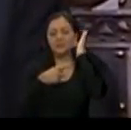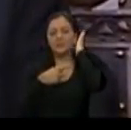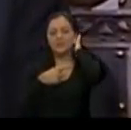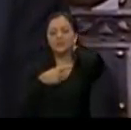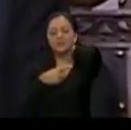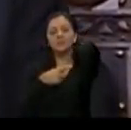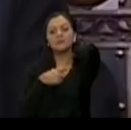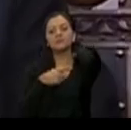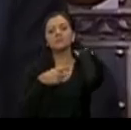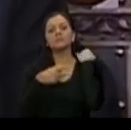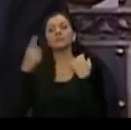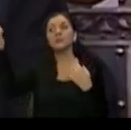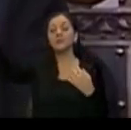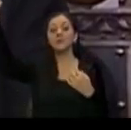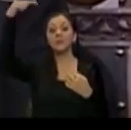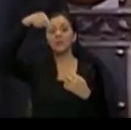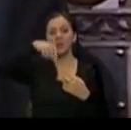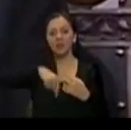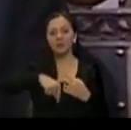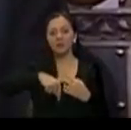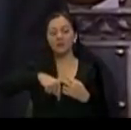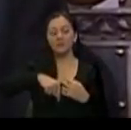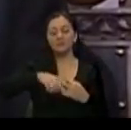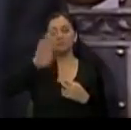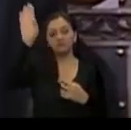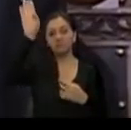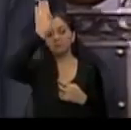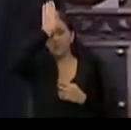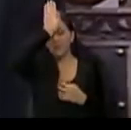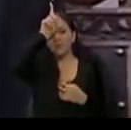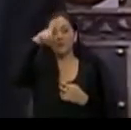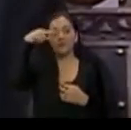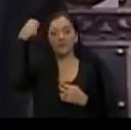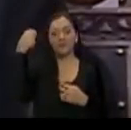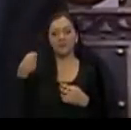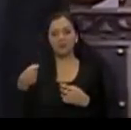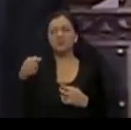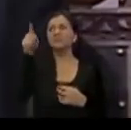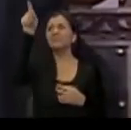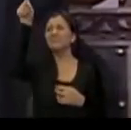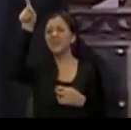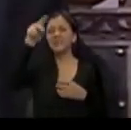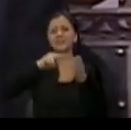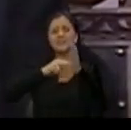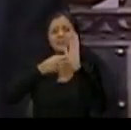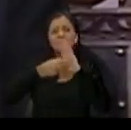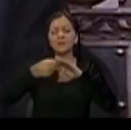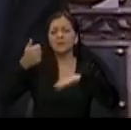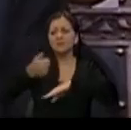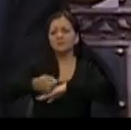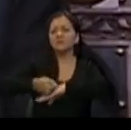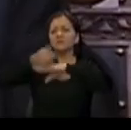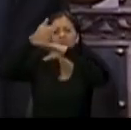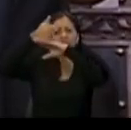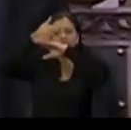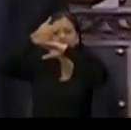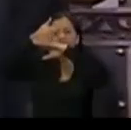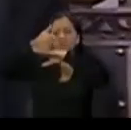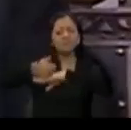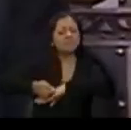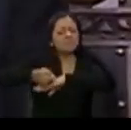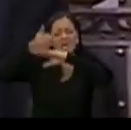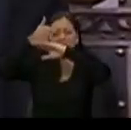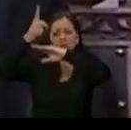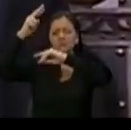Viene nuestro Padre. Y a este Padre le recibimos con mucha fe y mucho